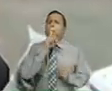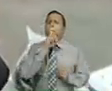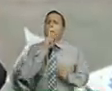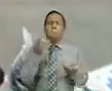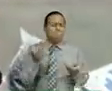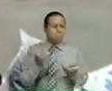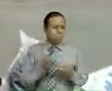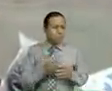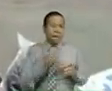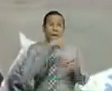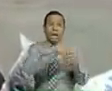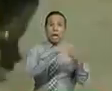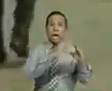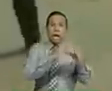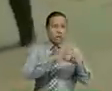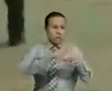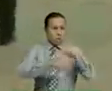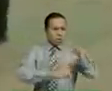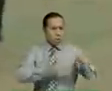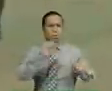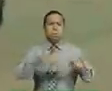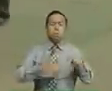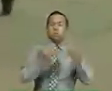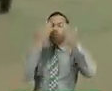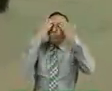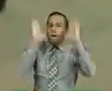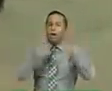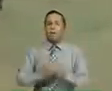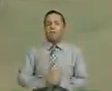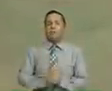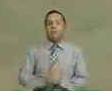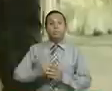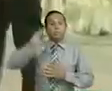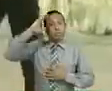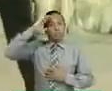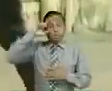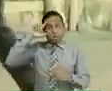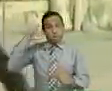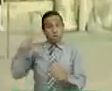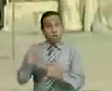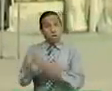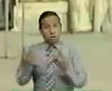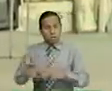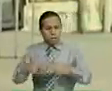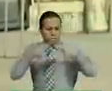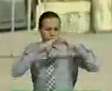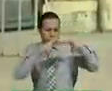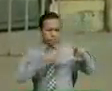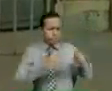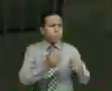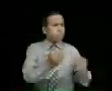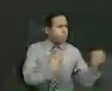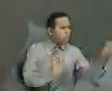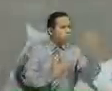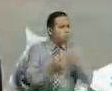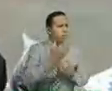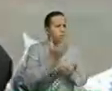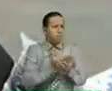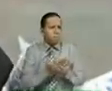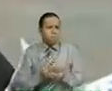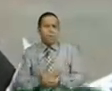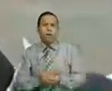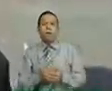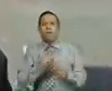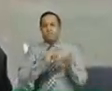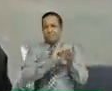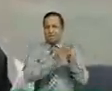algo en el interior de dicho domicilio. La policía y fiscalía investigan la motivación del crimen y al momento recaban información. Los vecinos lo que comentan es que